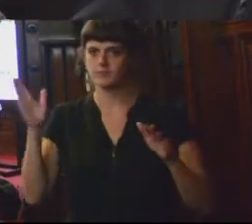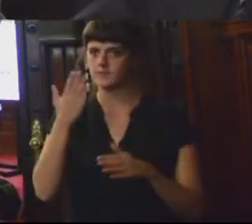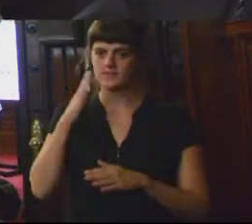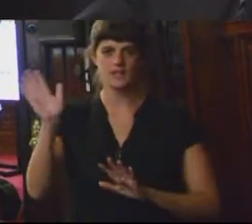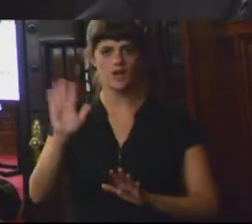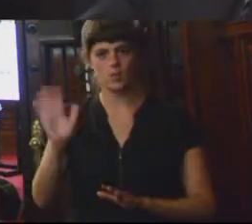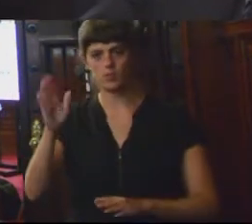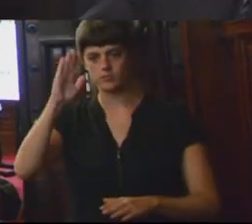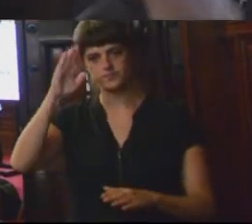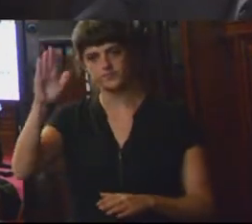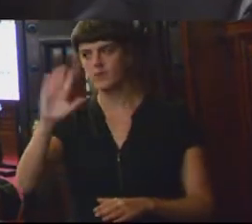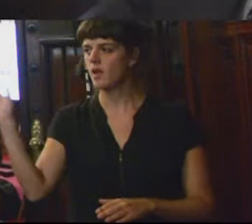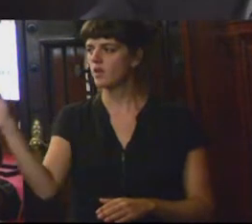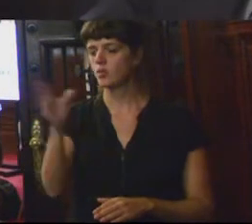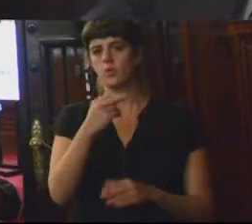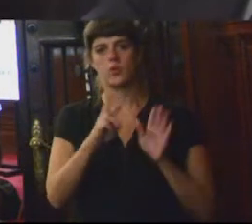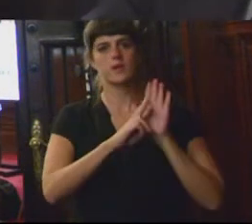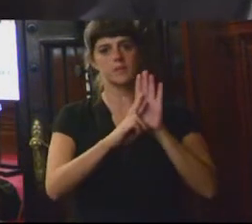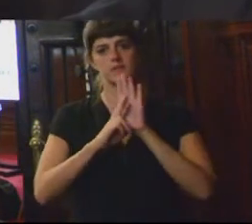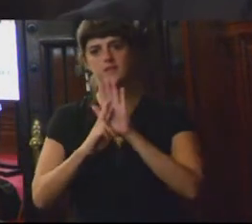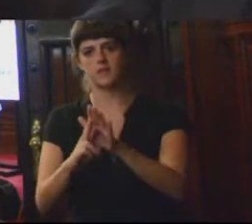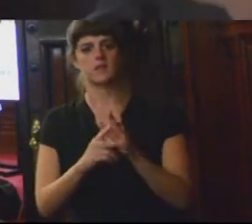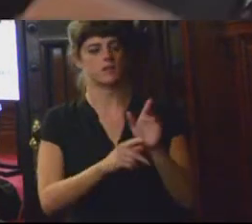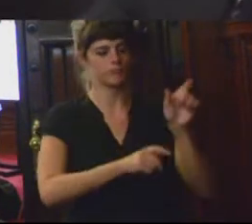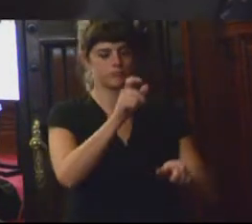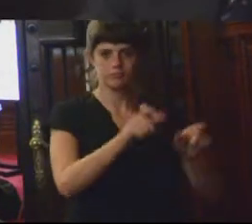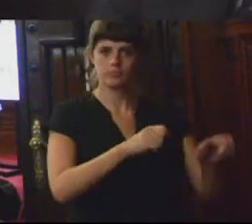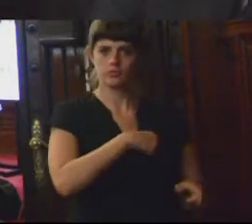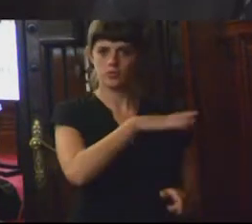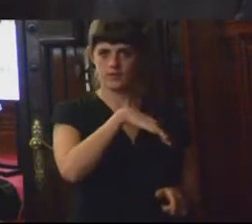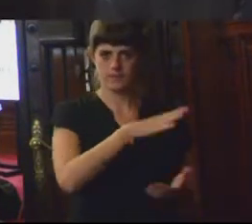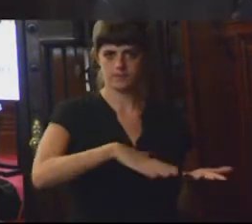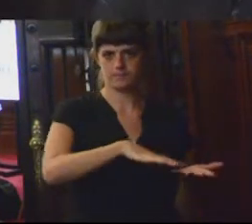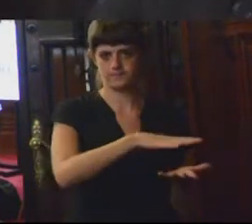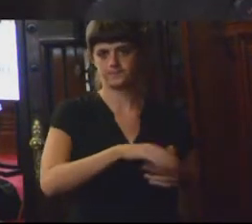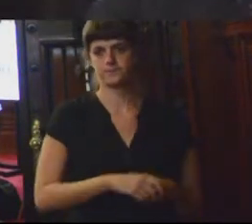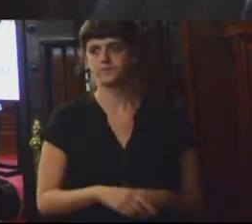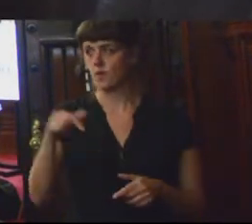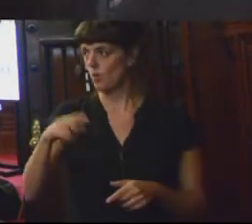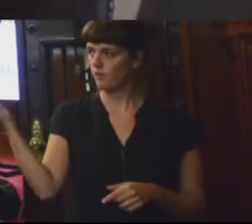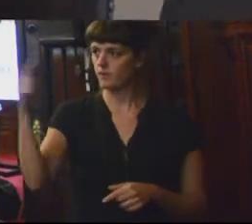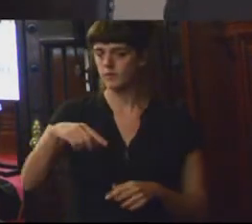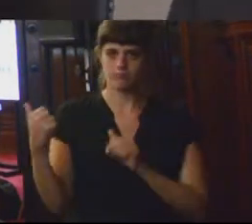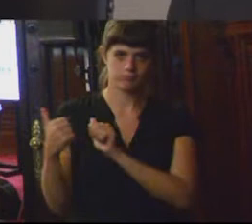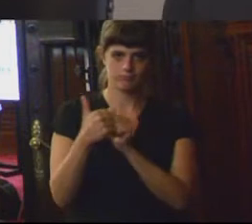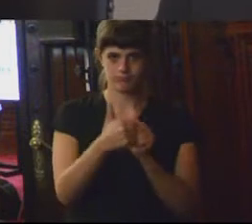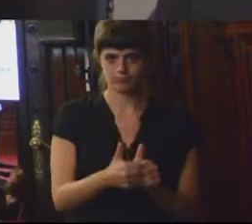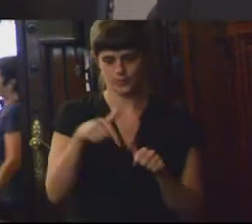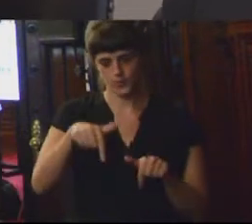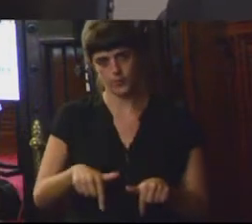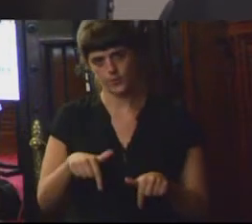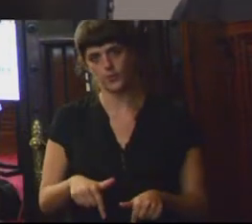los representantes de la sociedad civil que nos acompañan en el día de hoy